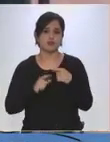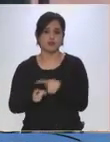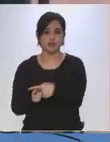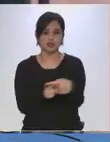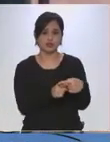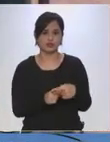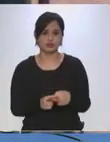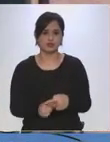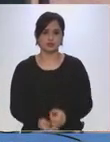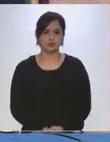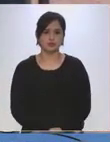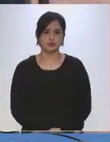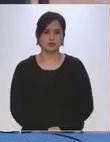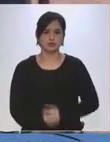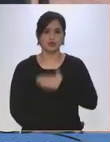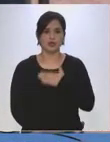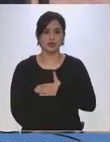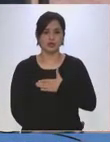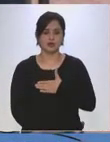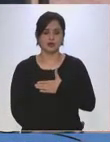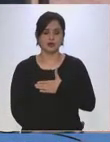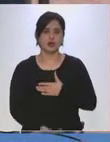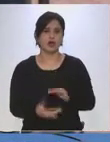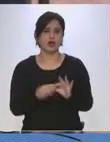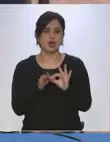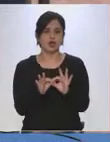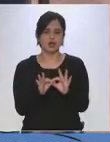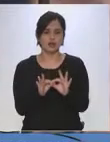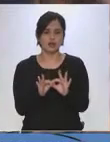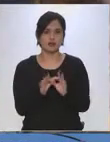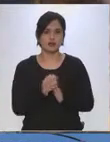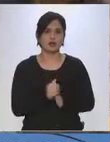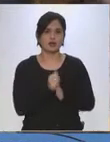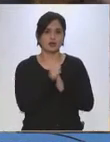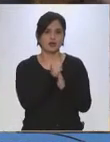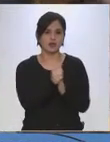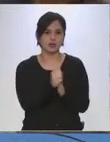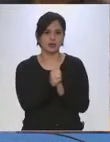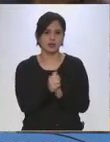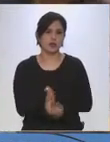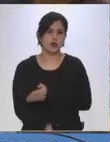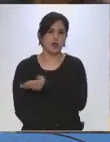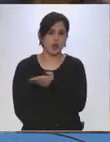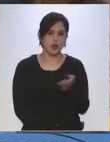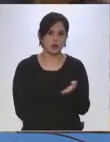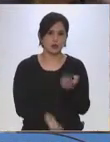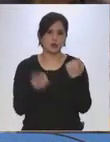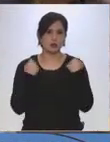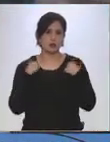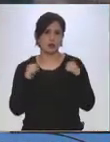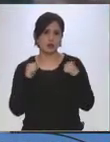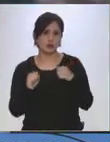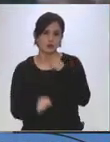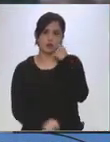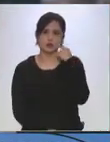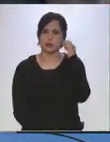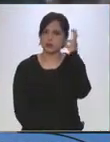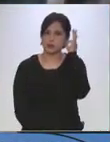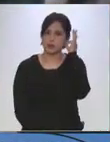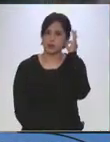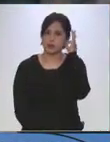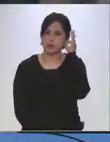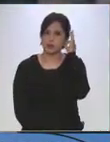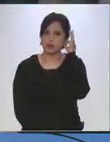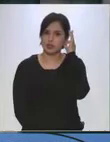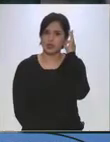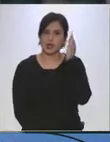deportiva y quiero agradecerles a los dirigentes a ustedes los deportistas y las deportistas el espacio